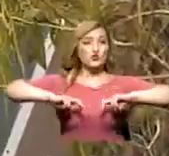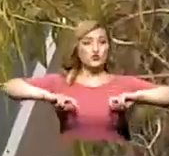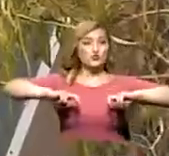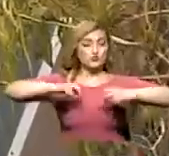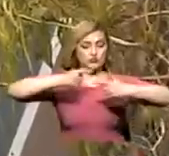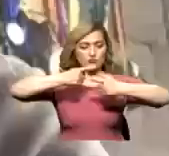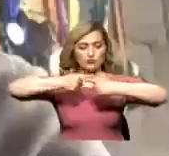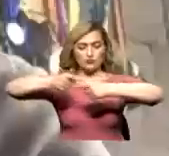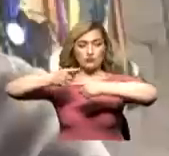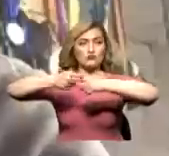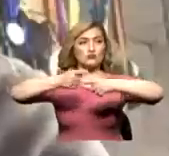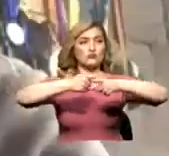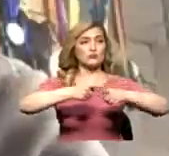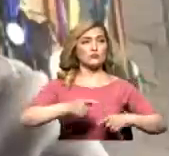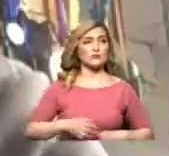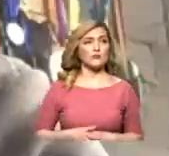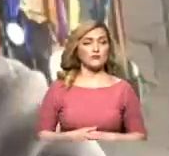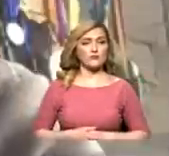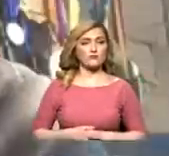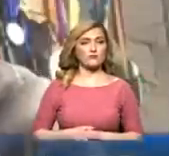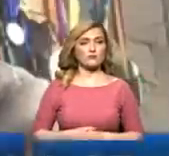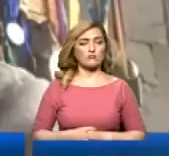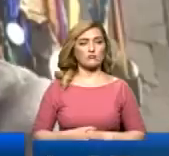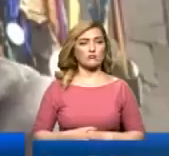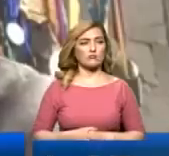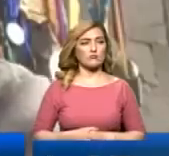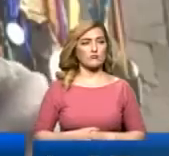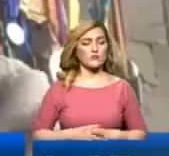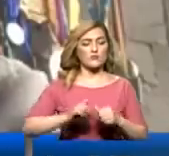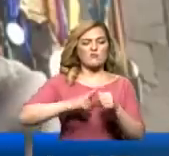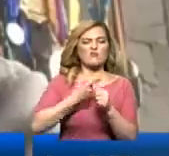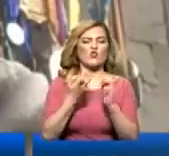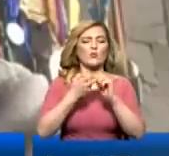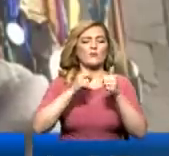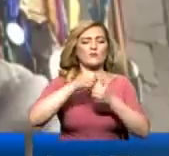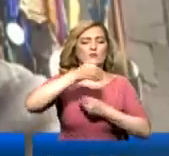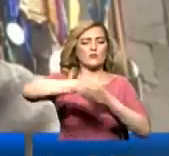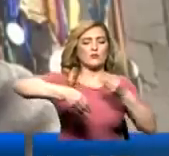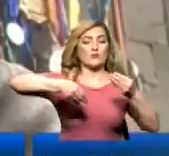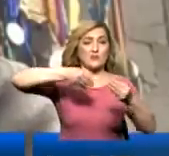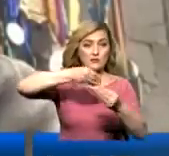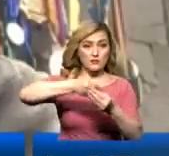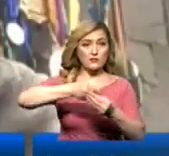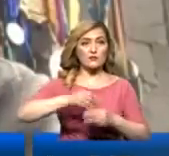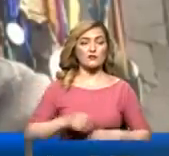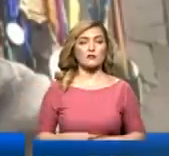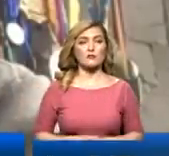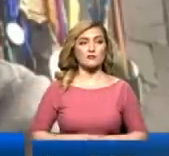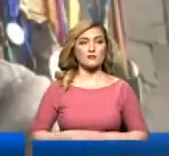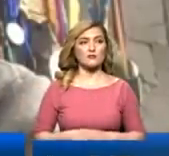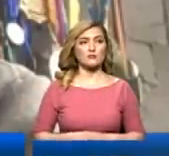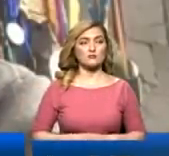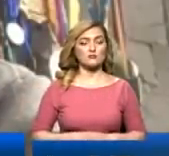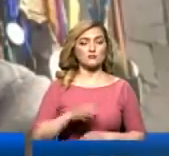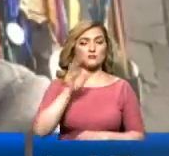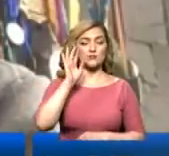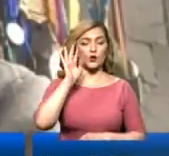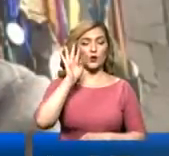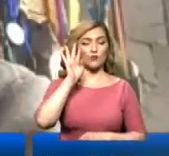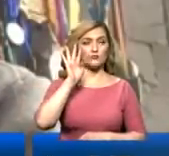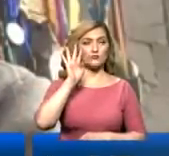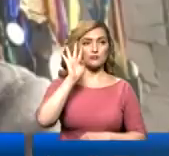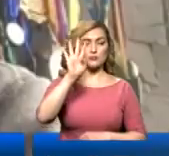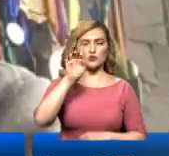otras tareas. Sin embargo, el principal problema es que la inversión realizada en las 4,000 y pico